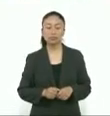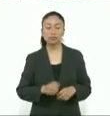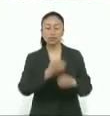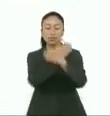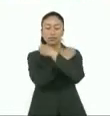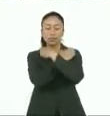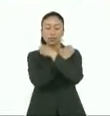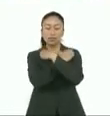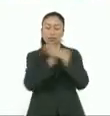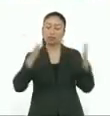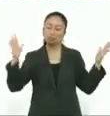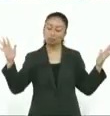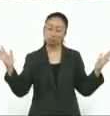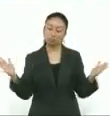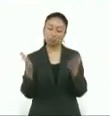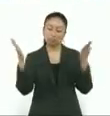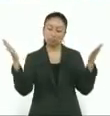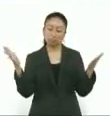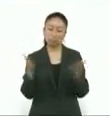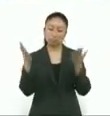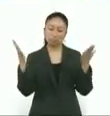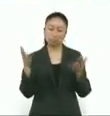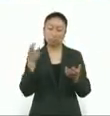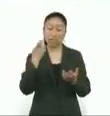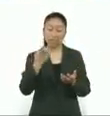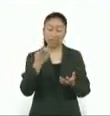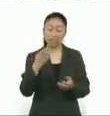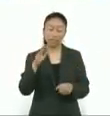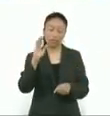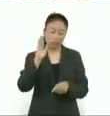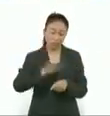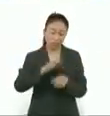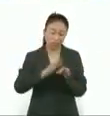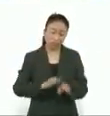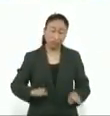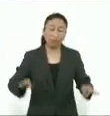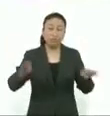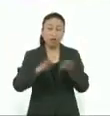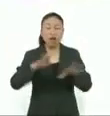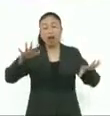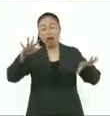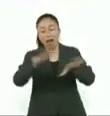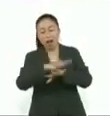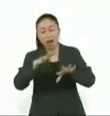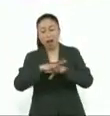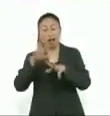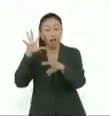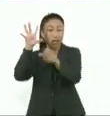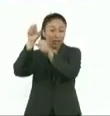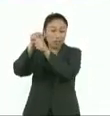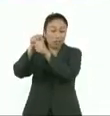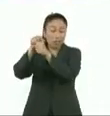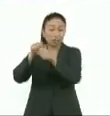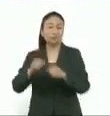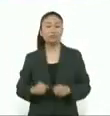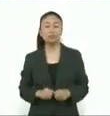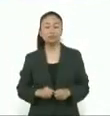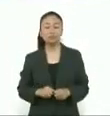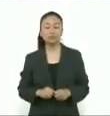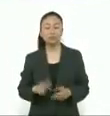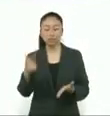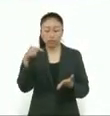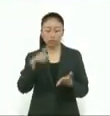educación como el principal motor de cambio, garantizando espacios igualitarios en